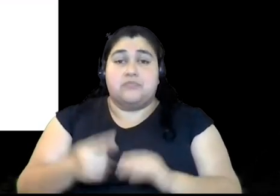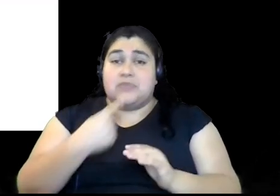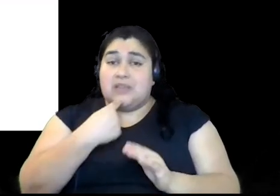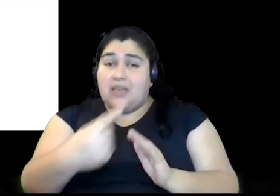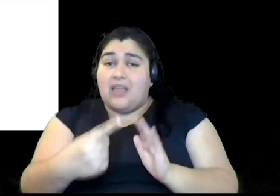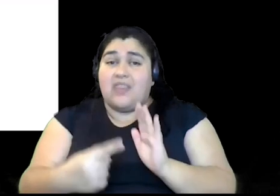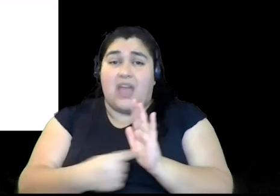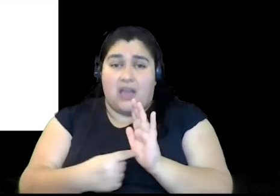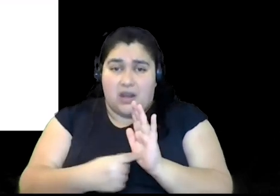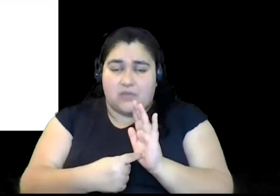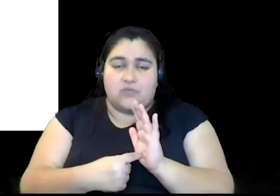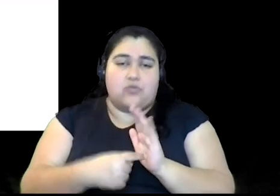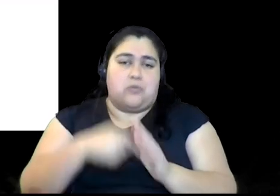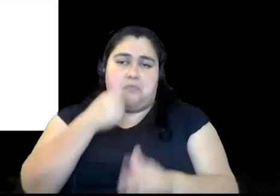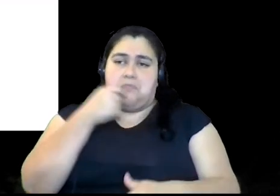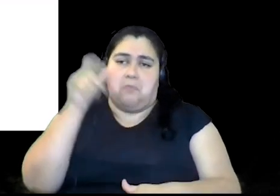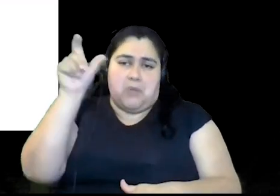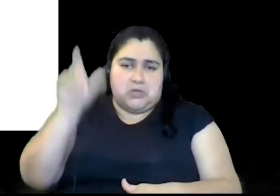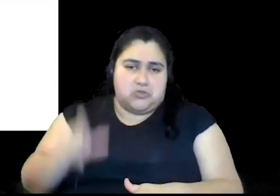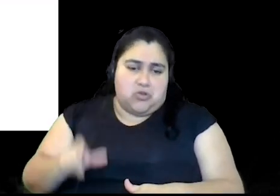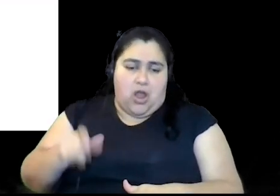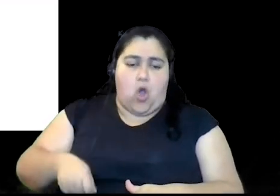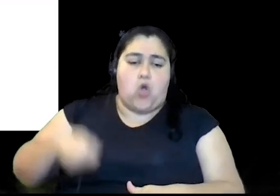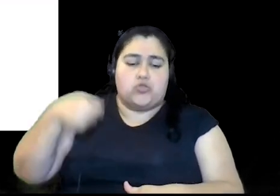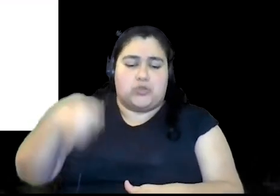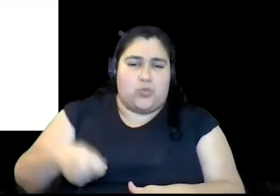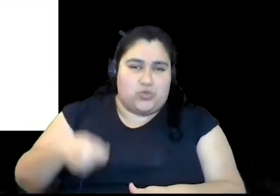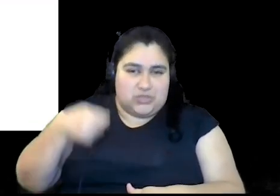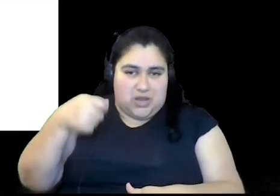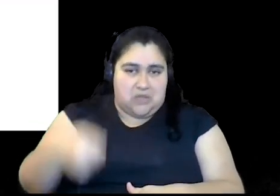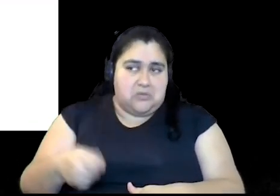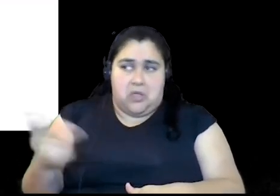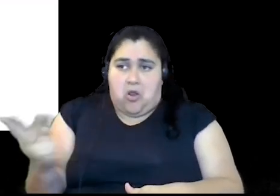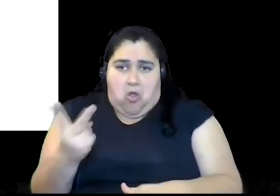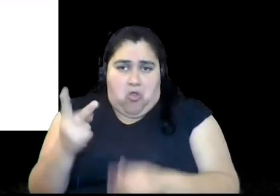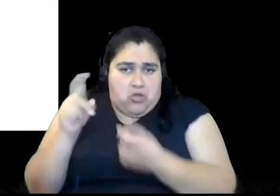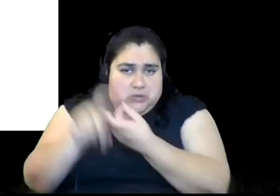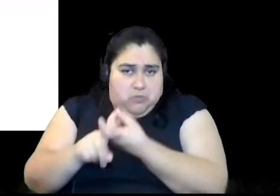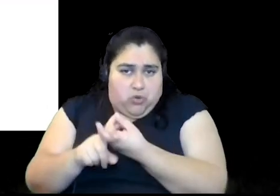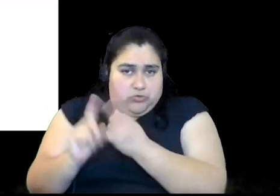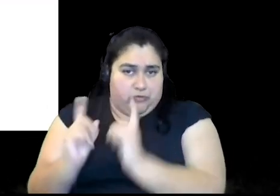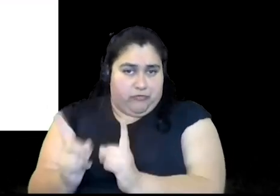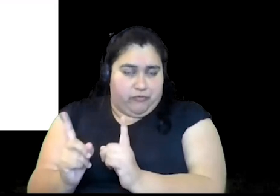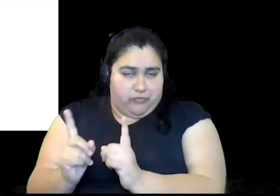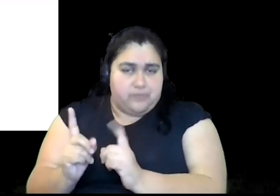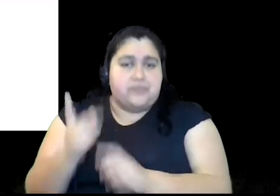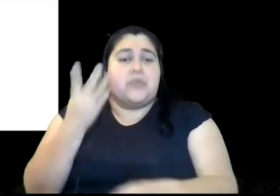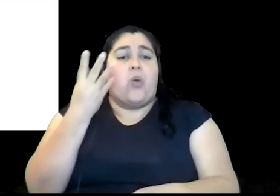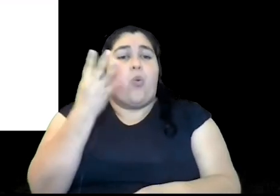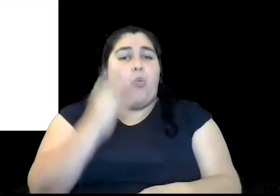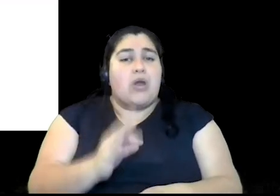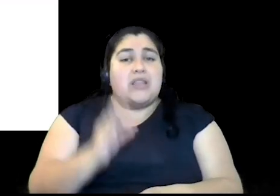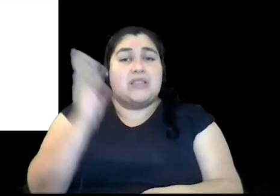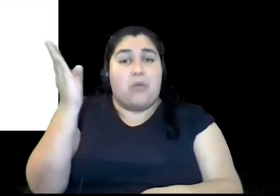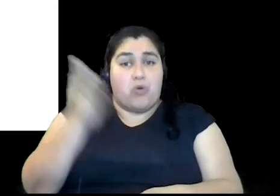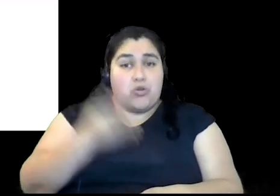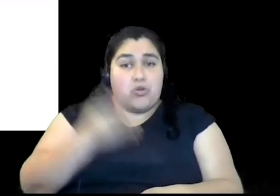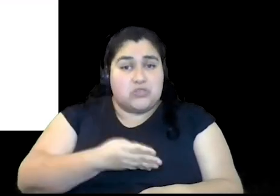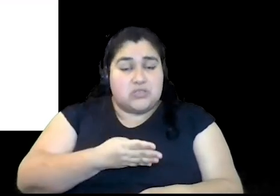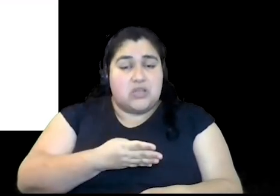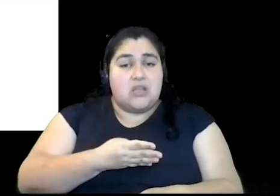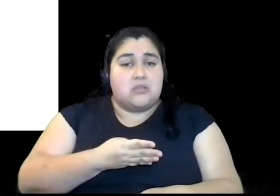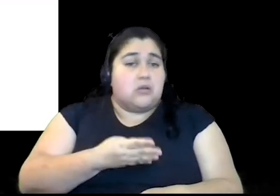que por más que el contribuyente sea la sociedad conyugal, el 40%